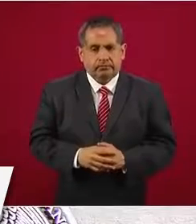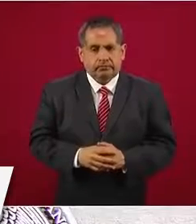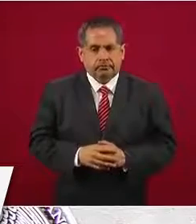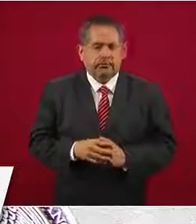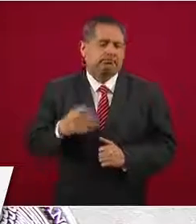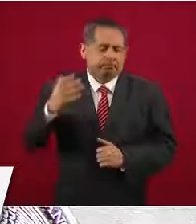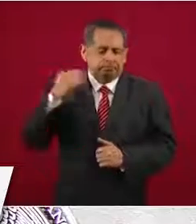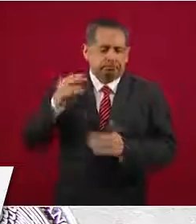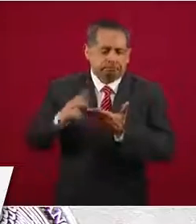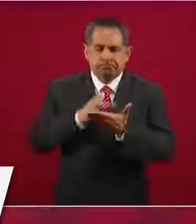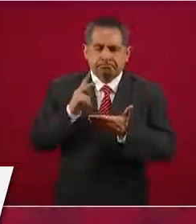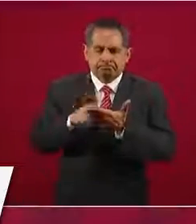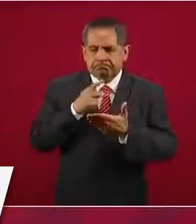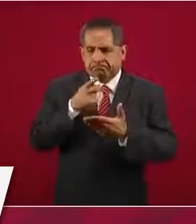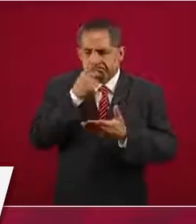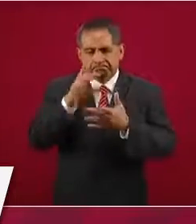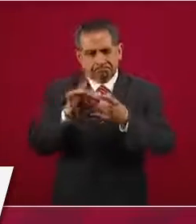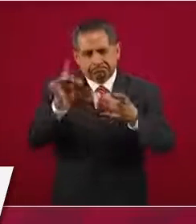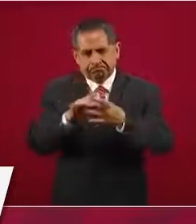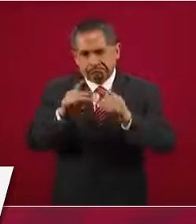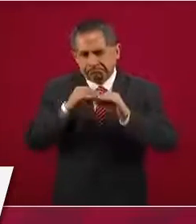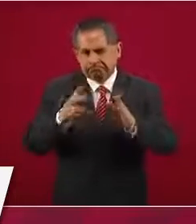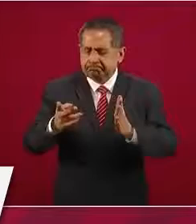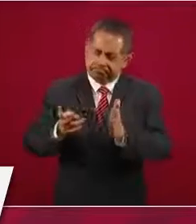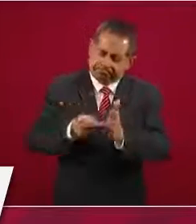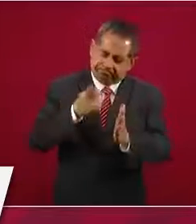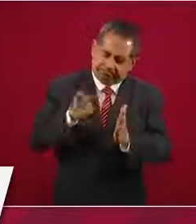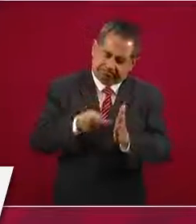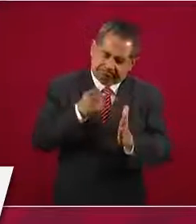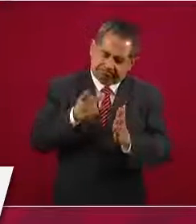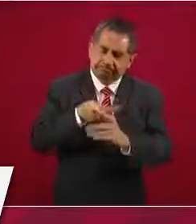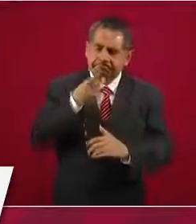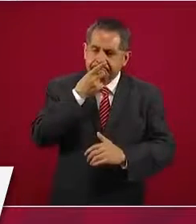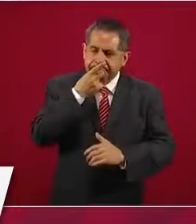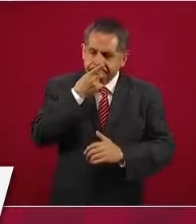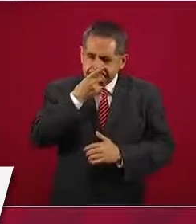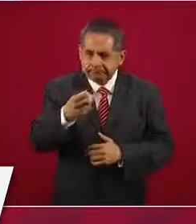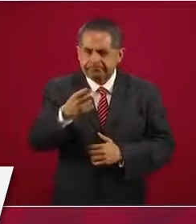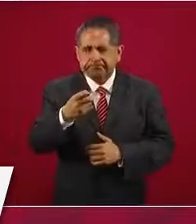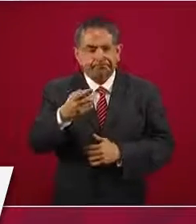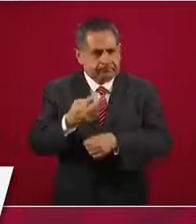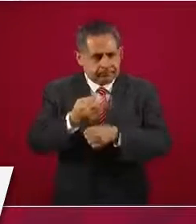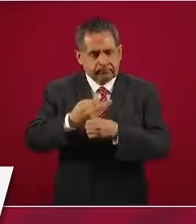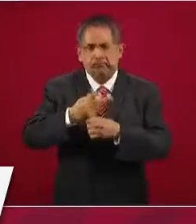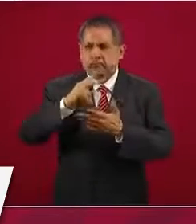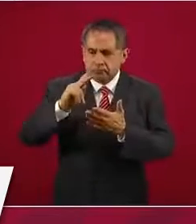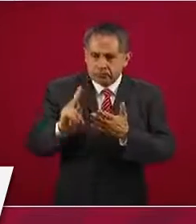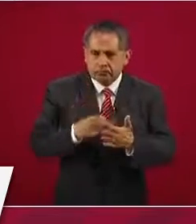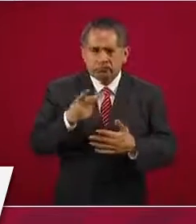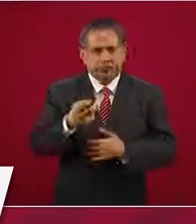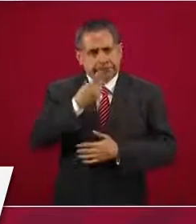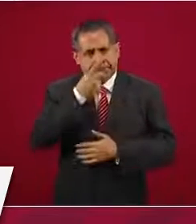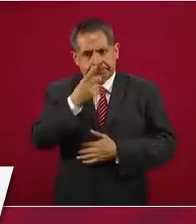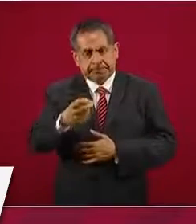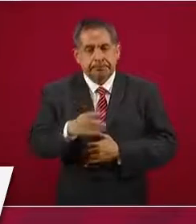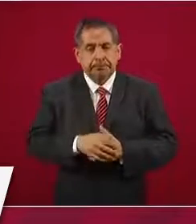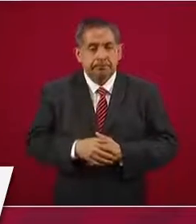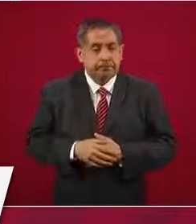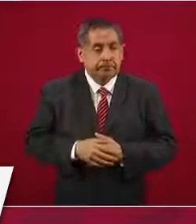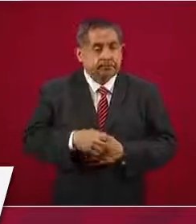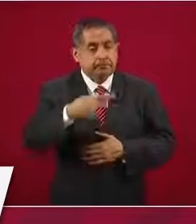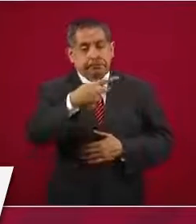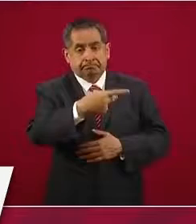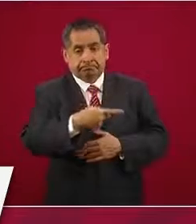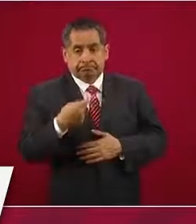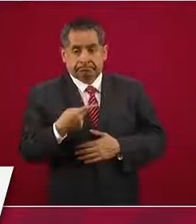Varias veces lo he hecho y lo voy a repetir ahora. Si me preguntan